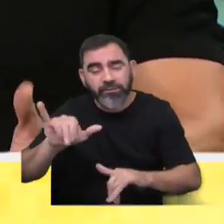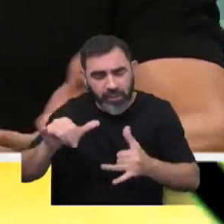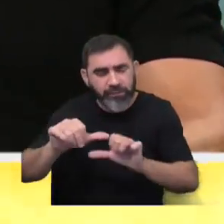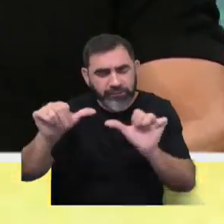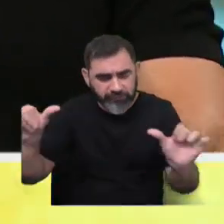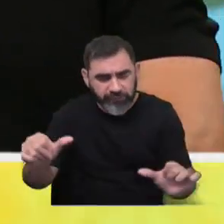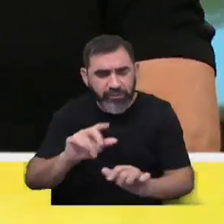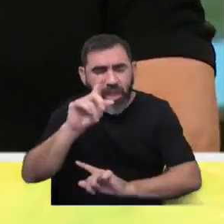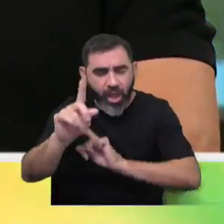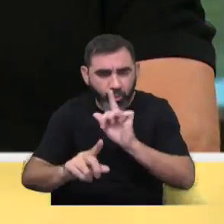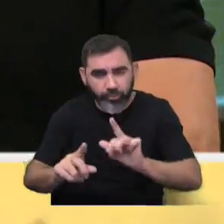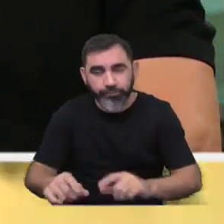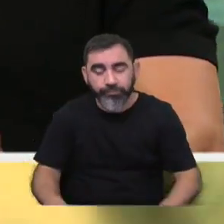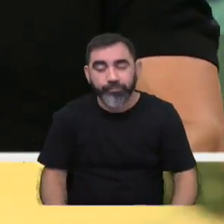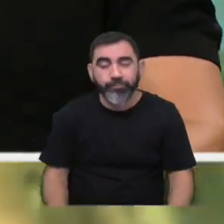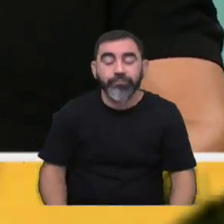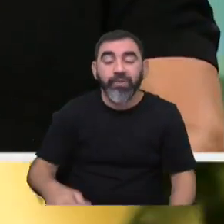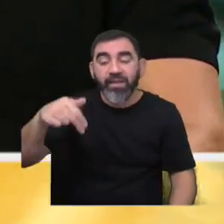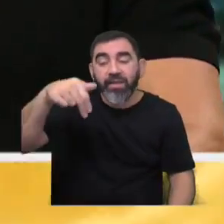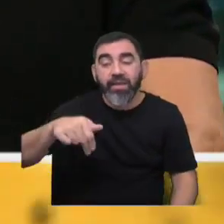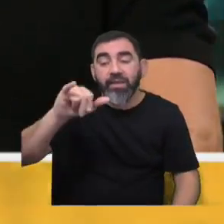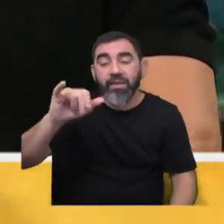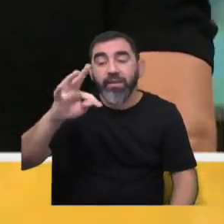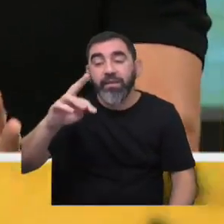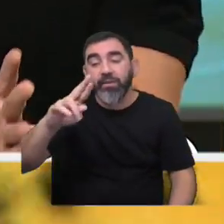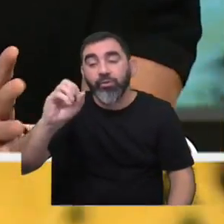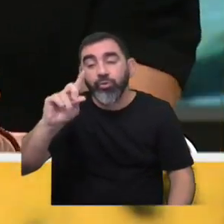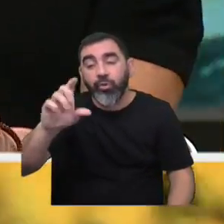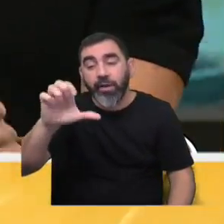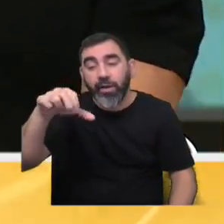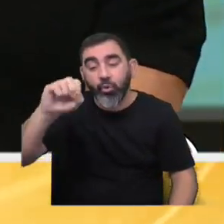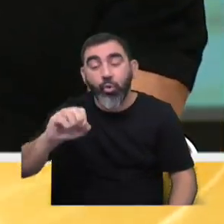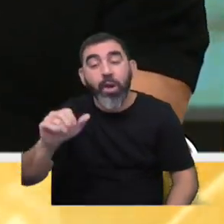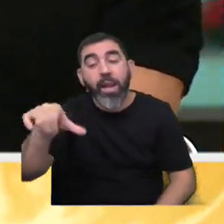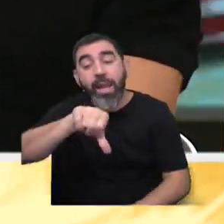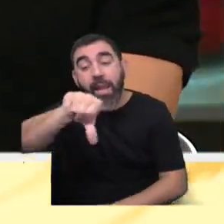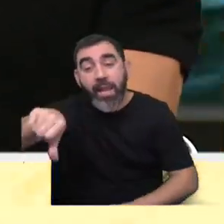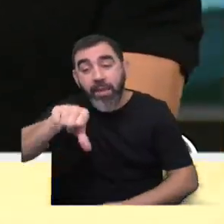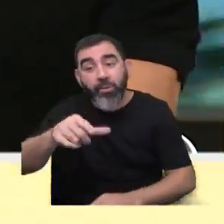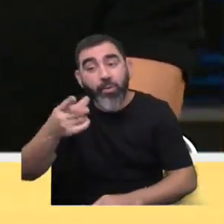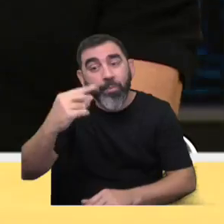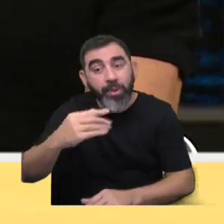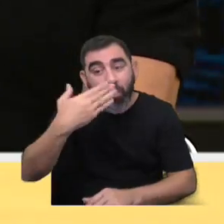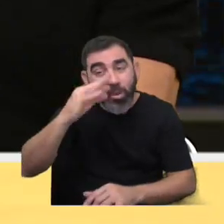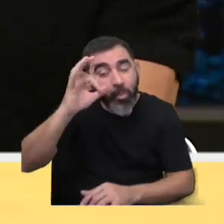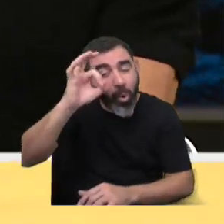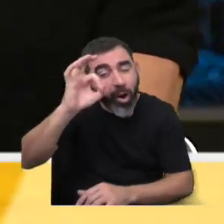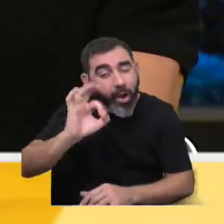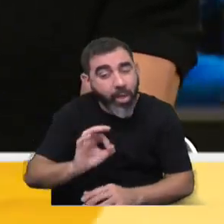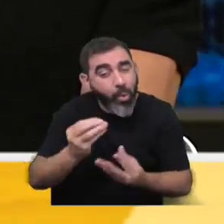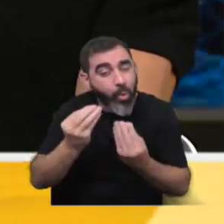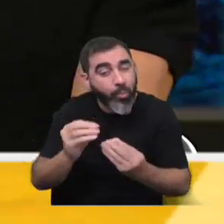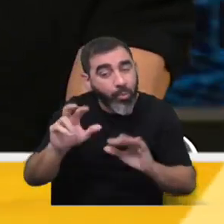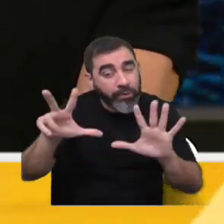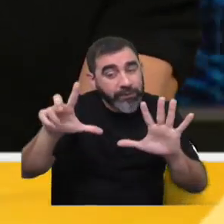muchas aplicaciones de nitrógeno líquido y eso se hace relativamente fácil. El tema es como esos últimos grados, ¿no? ¿Cómo llevarlo de